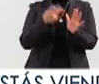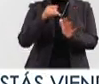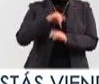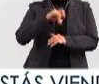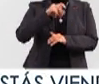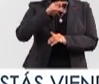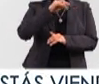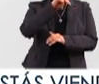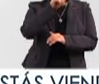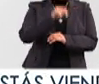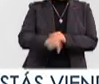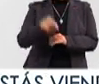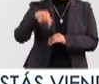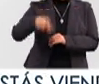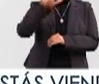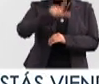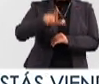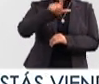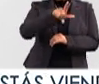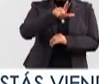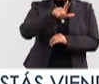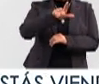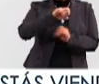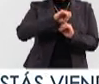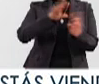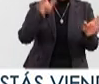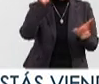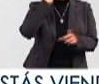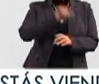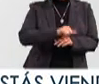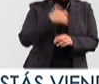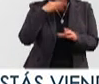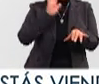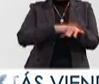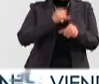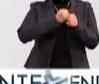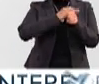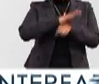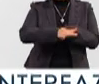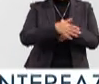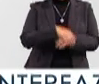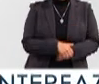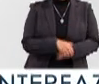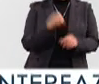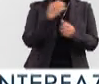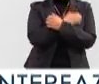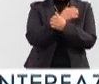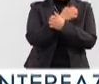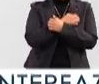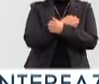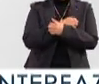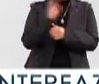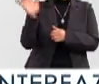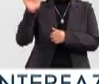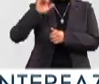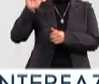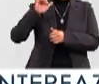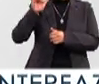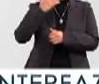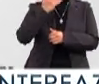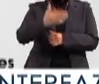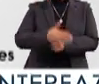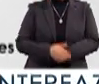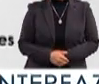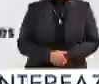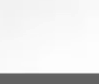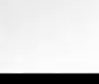emisión más de Interfaz de este lunes. Por supuesto, mañana le tendremos más información educativa. Así es, hasta luego, pase el lente día.